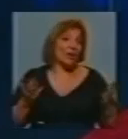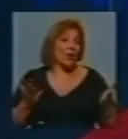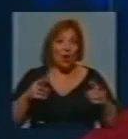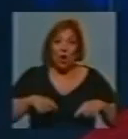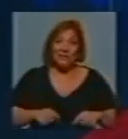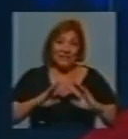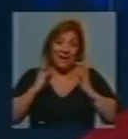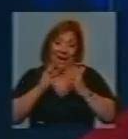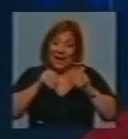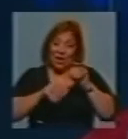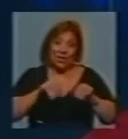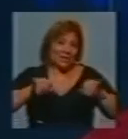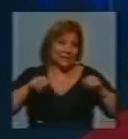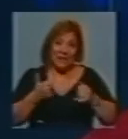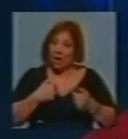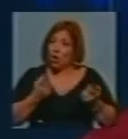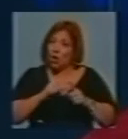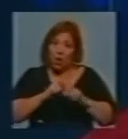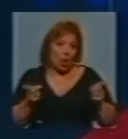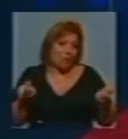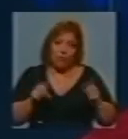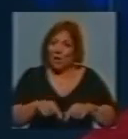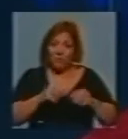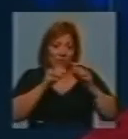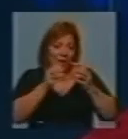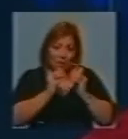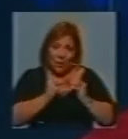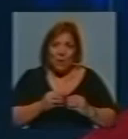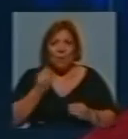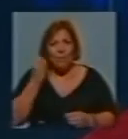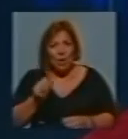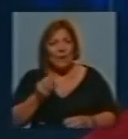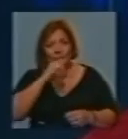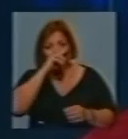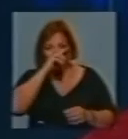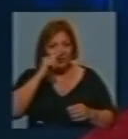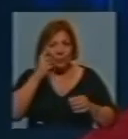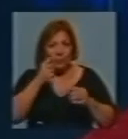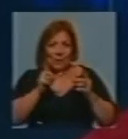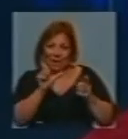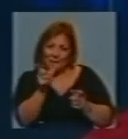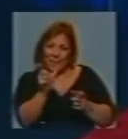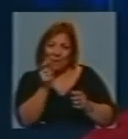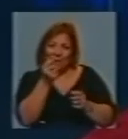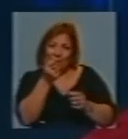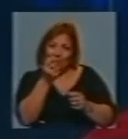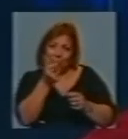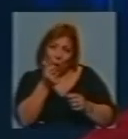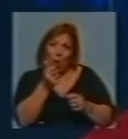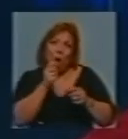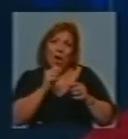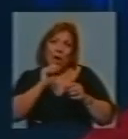Consejo Nacional Electoral ya ha dicho que no van a volver a contar porque entienden que, aunque ha sido un margen bastante escuálido